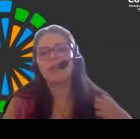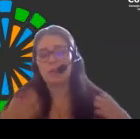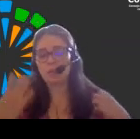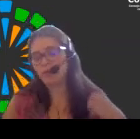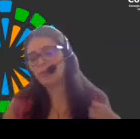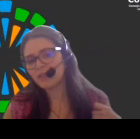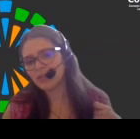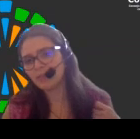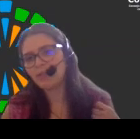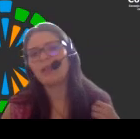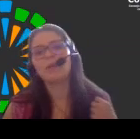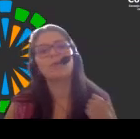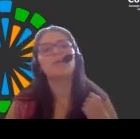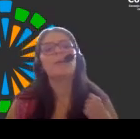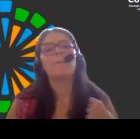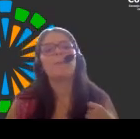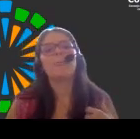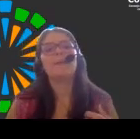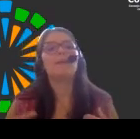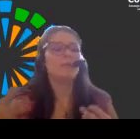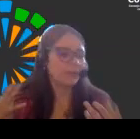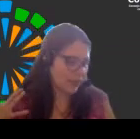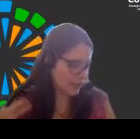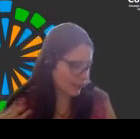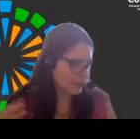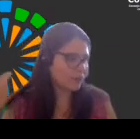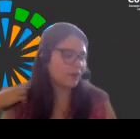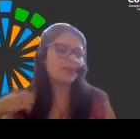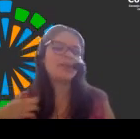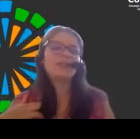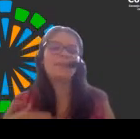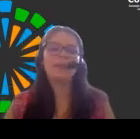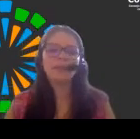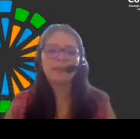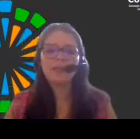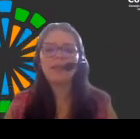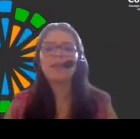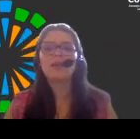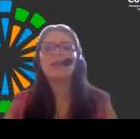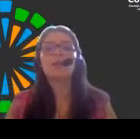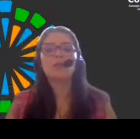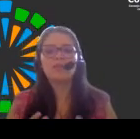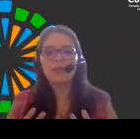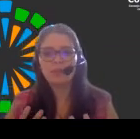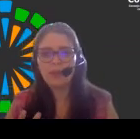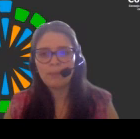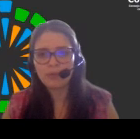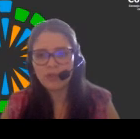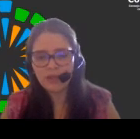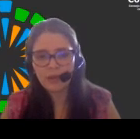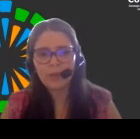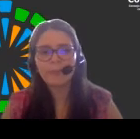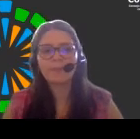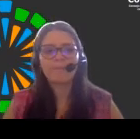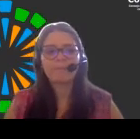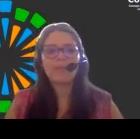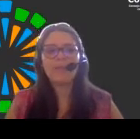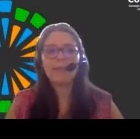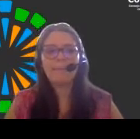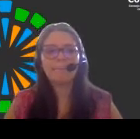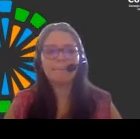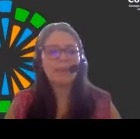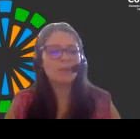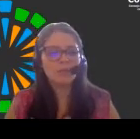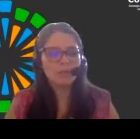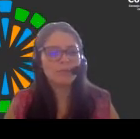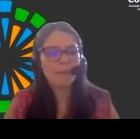como vimos en el video preguntarle a la persona directamente que no sea una imposición